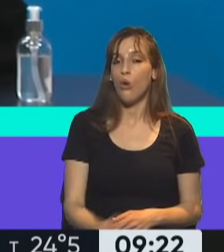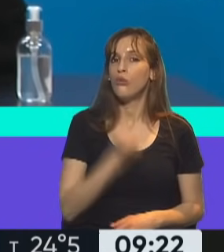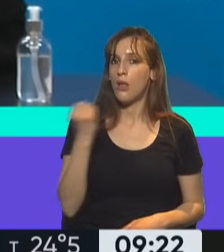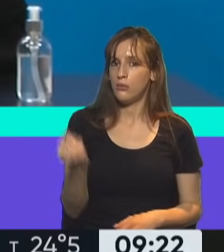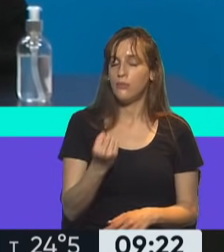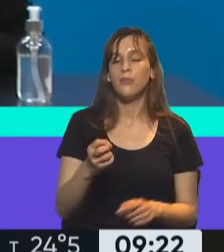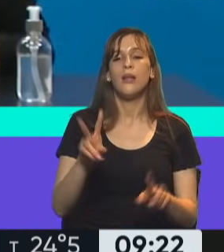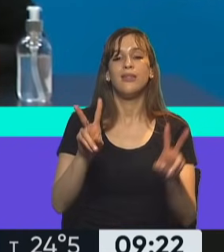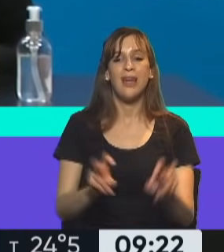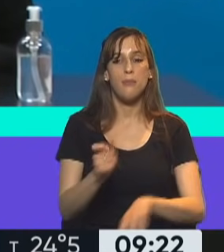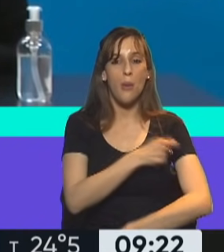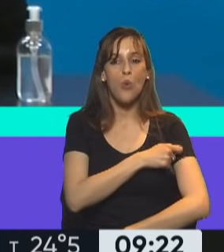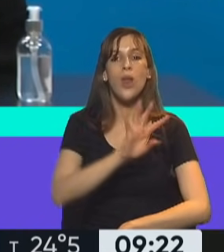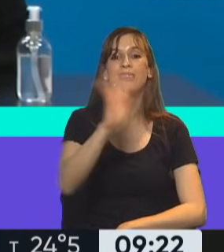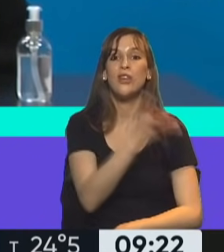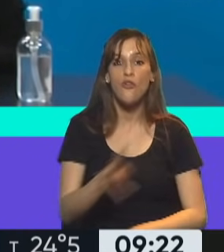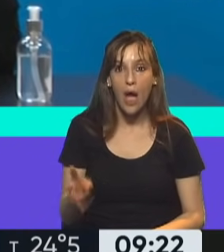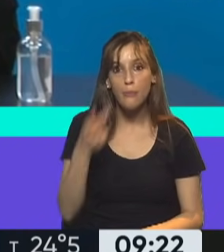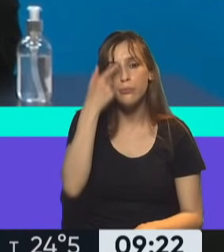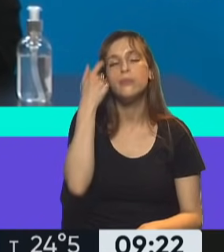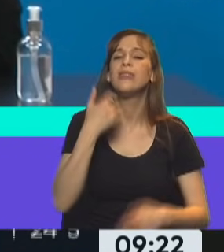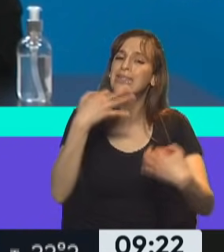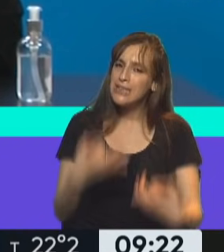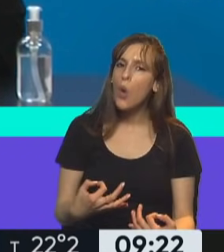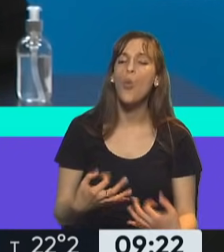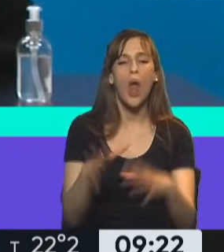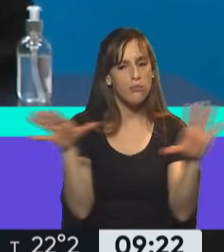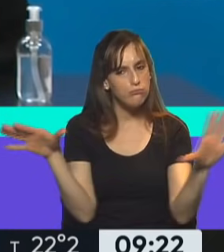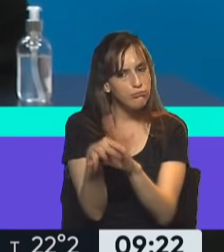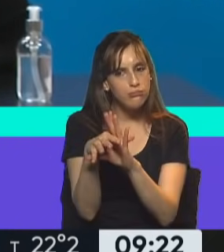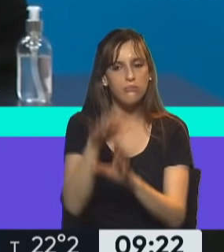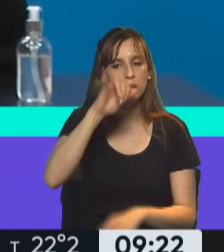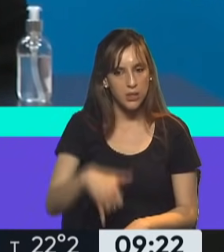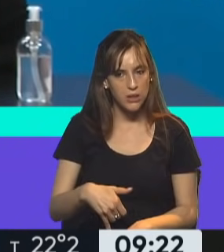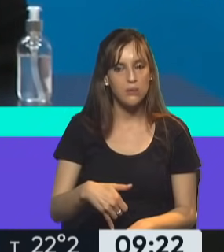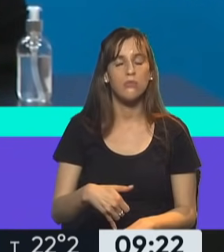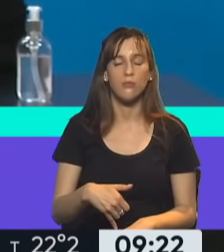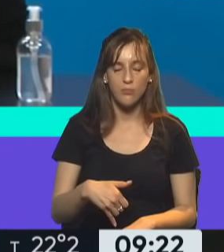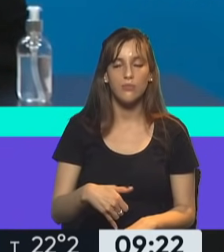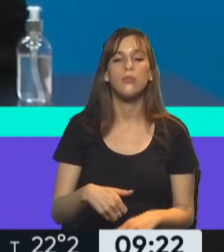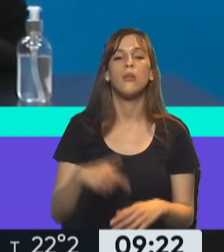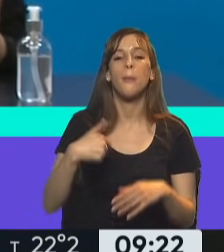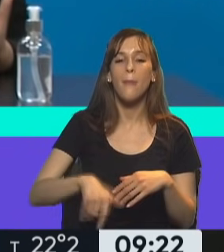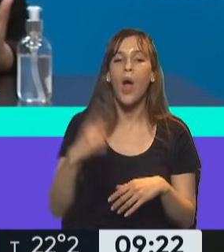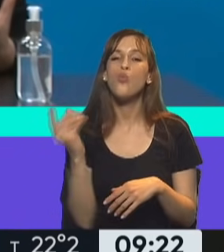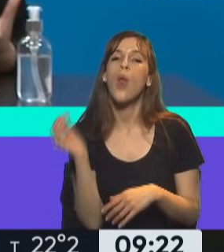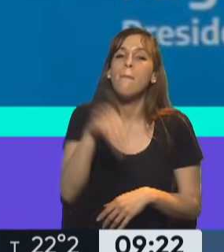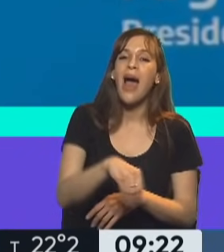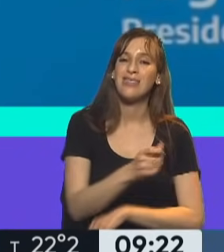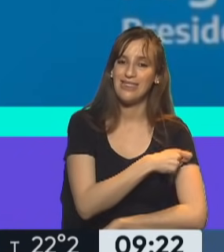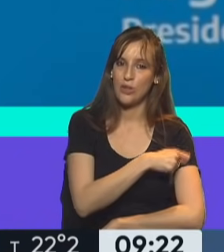vacuna Sinopharm es una vacuna que es segura, que es eficaz, que ha demostrado efectividad y lo que se hace es dar una dosis adicional a